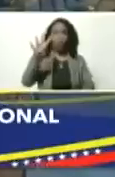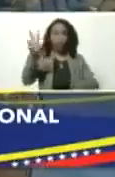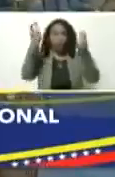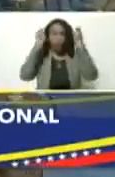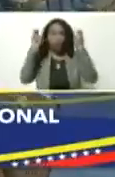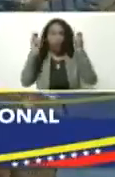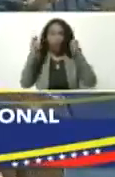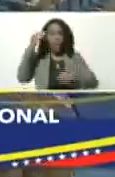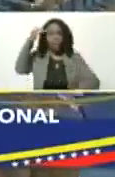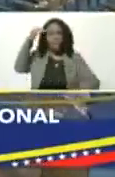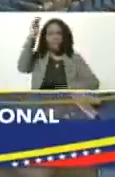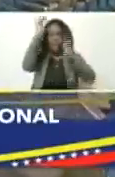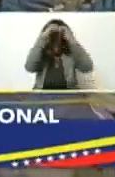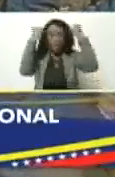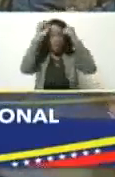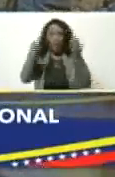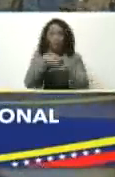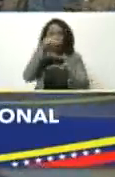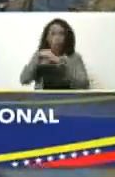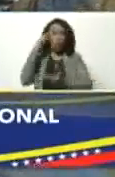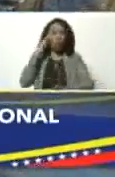componentes, a la Milicia Nacional Bolivariana